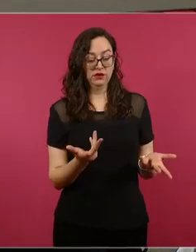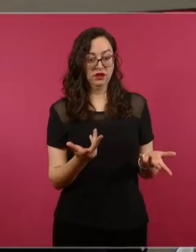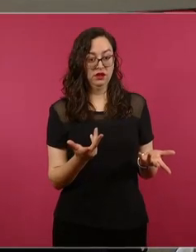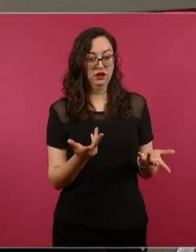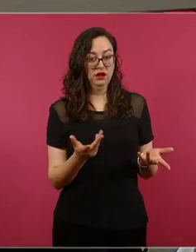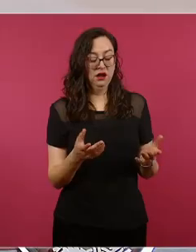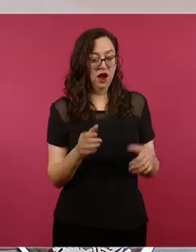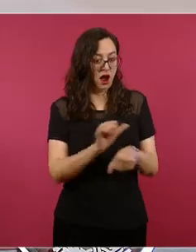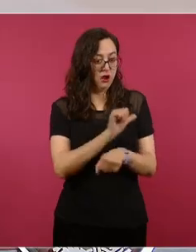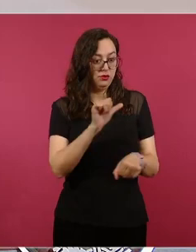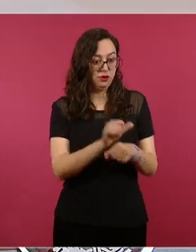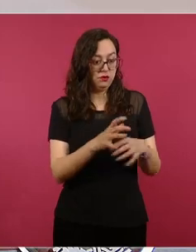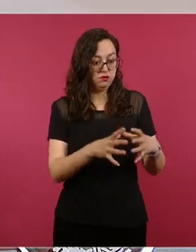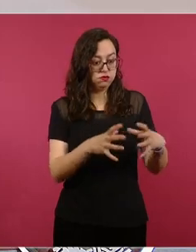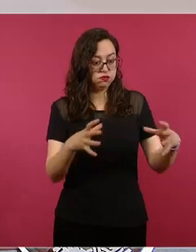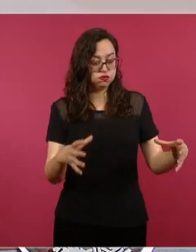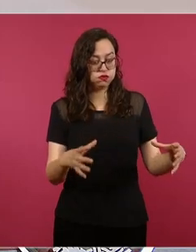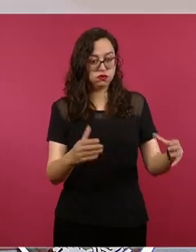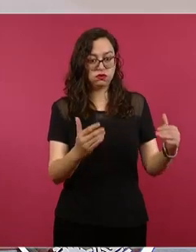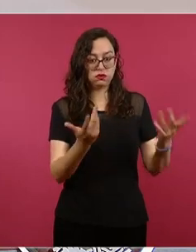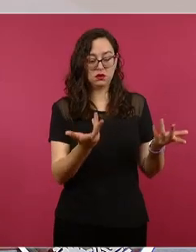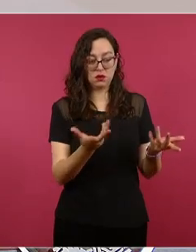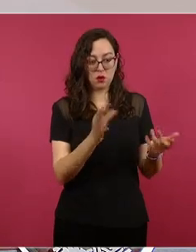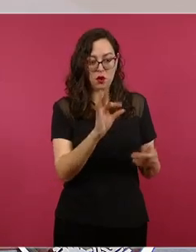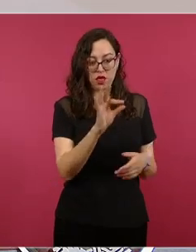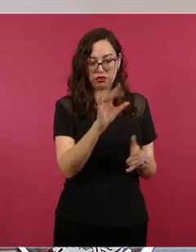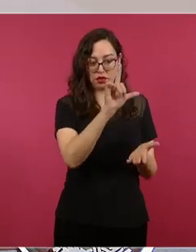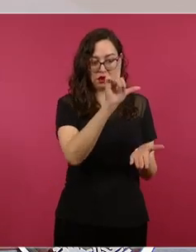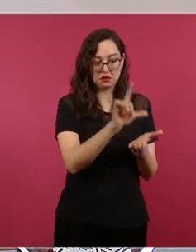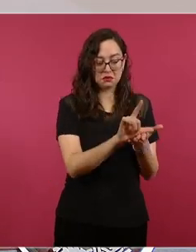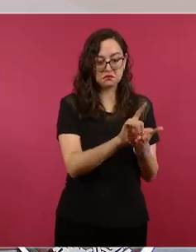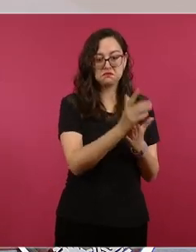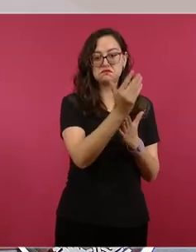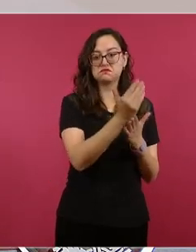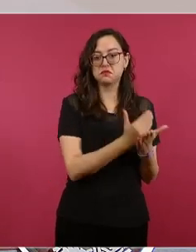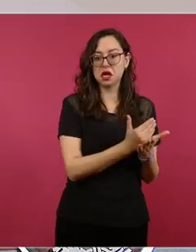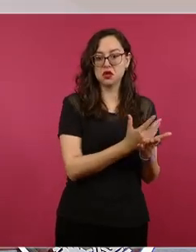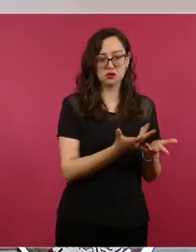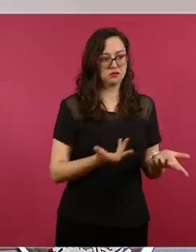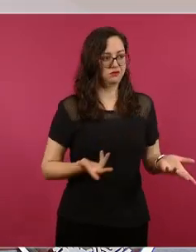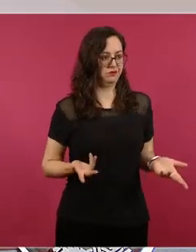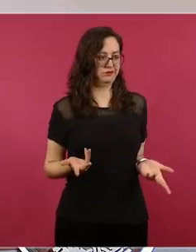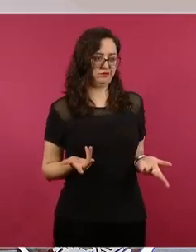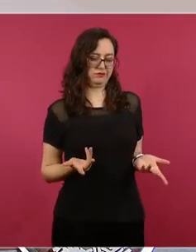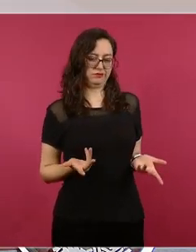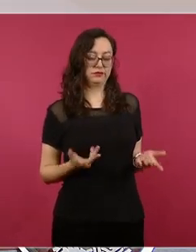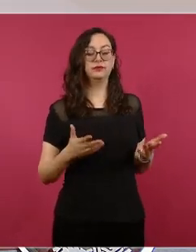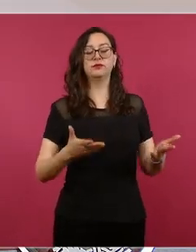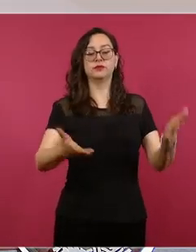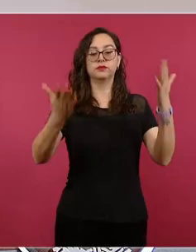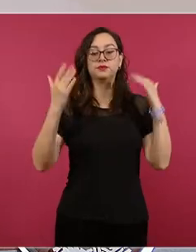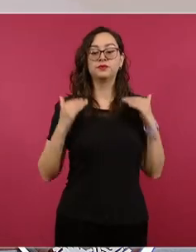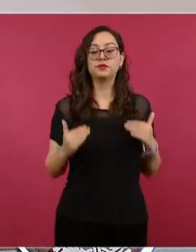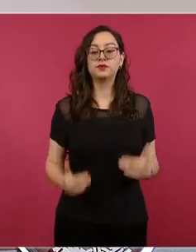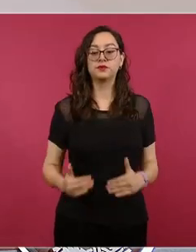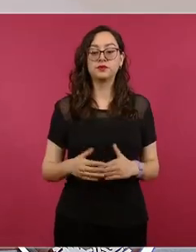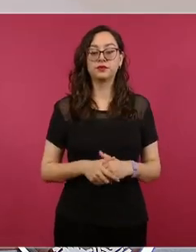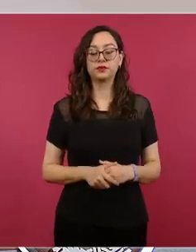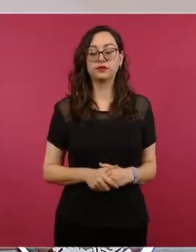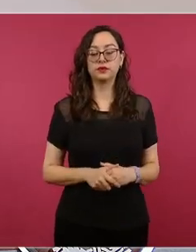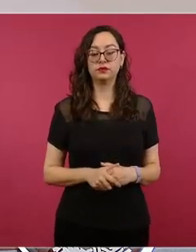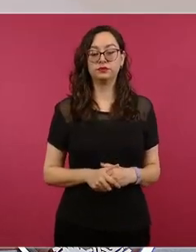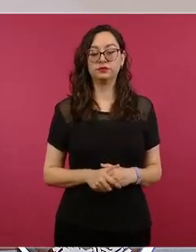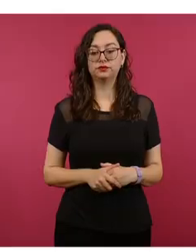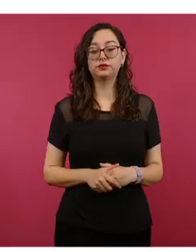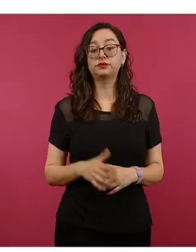vehículo pequeño. En el caso ahora del quién es quién en los precios del gas LP, reafirmamos que es un